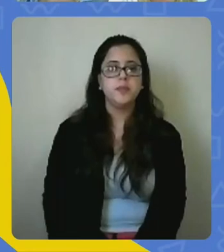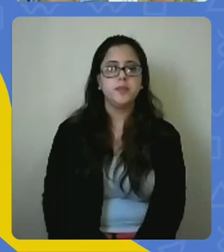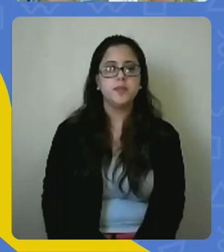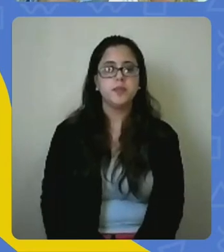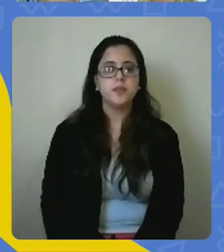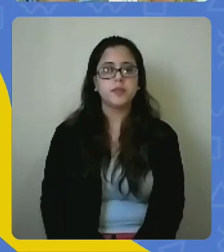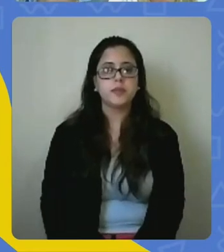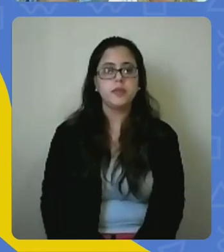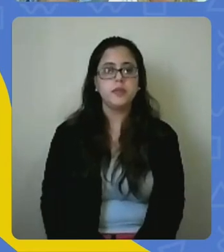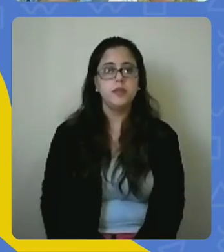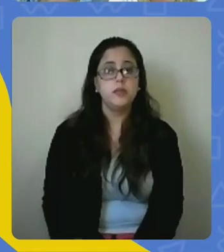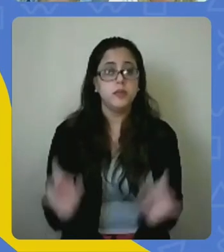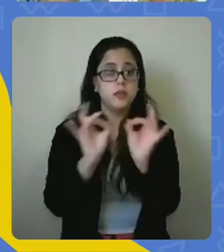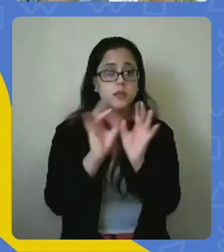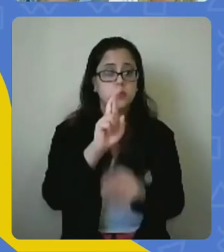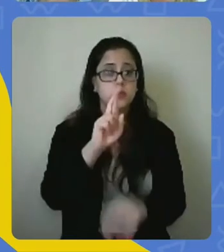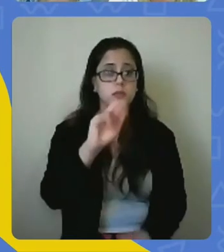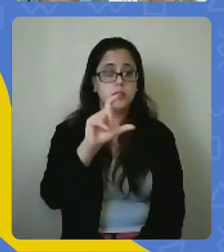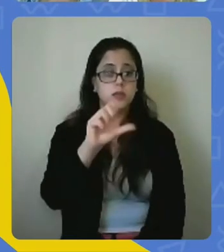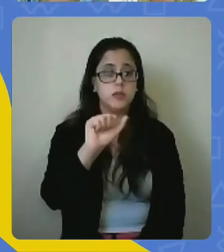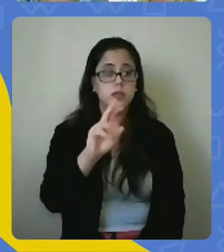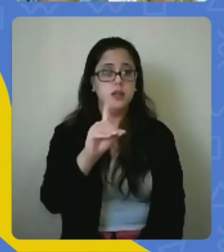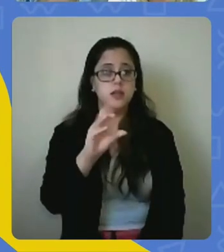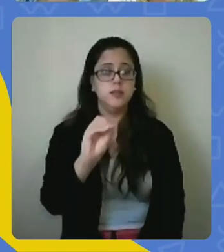Quizás Ricardo.